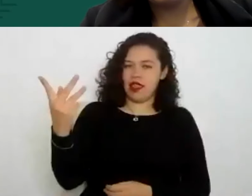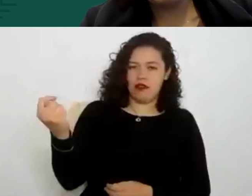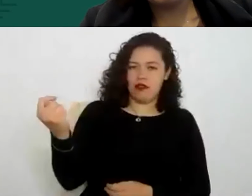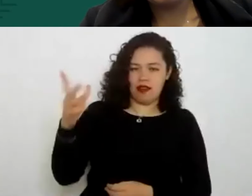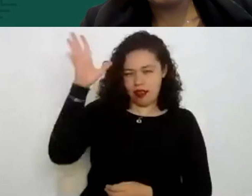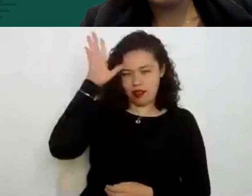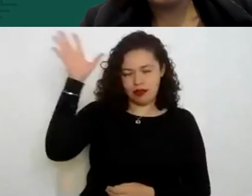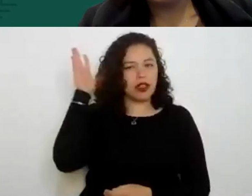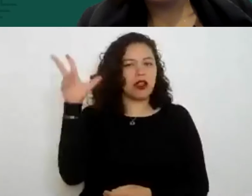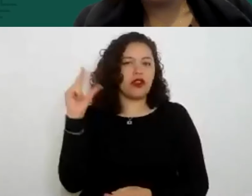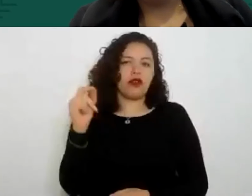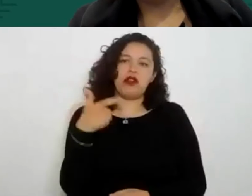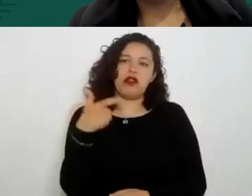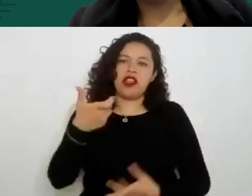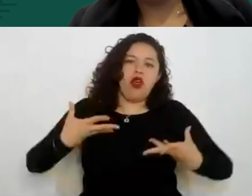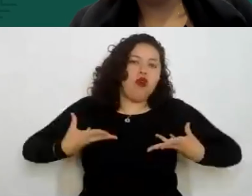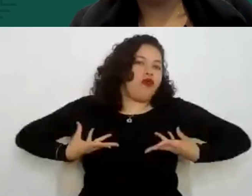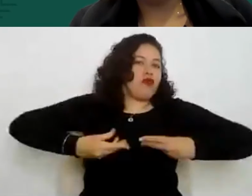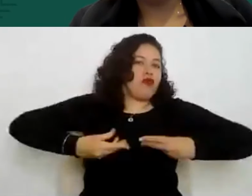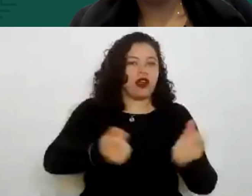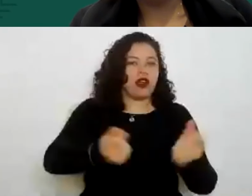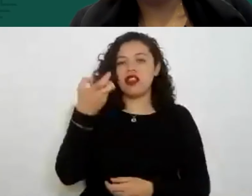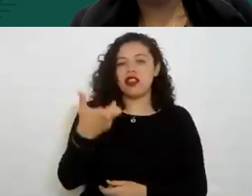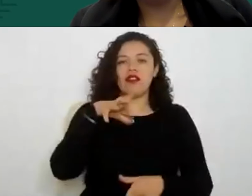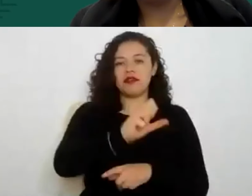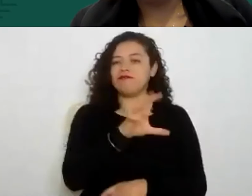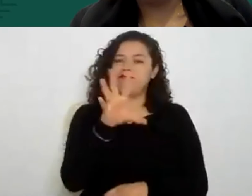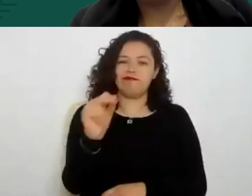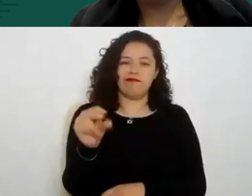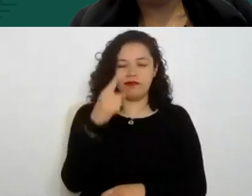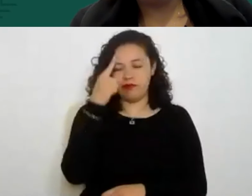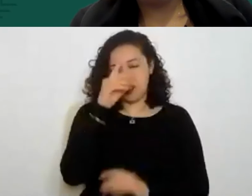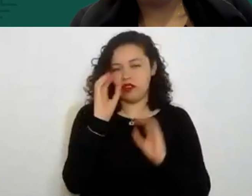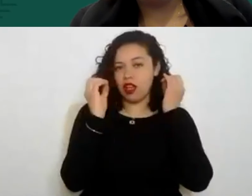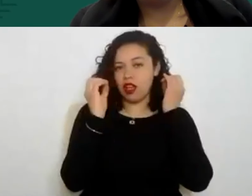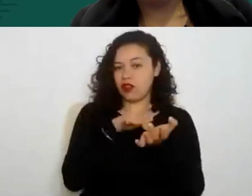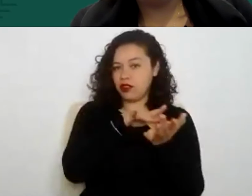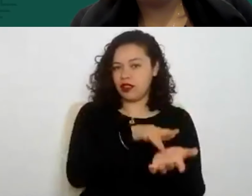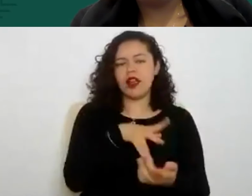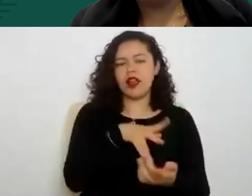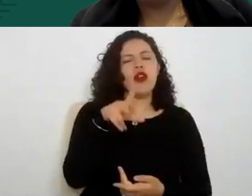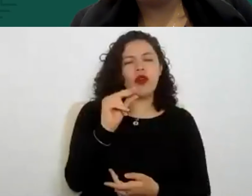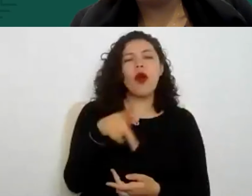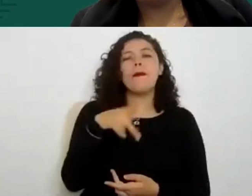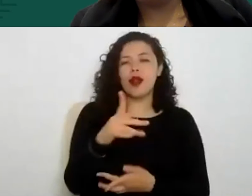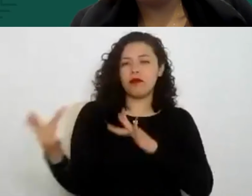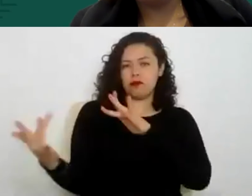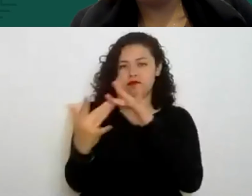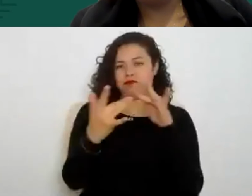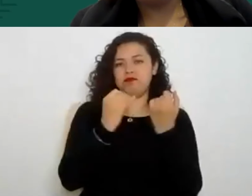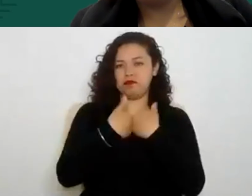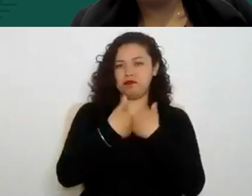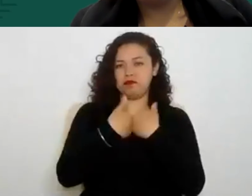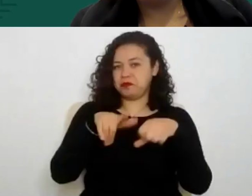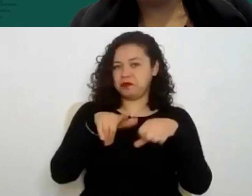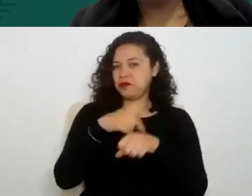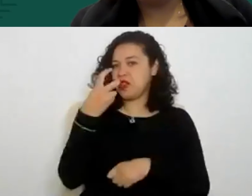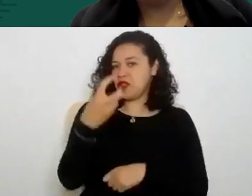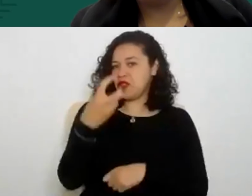nos alcanzaría creo que a ninguna organización, pero pues para eso están las redes sociales. literalmente las redes sociales tienen un gran